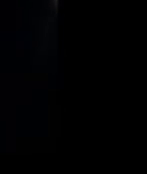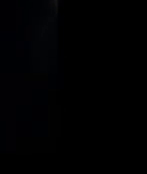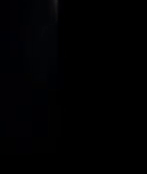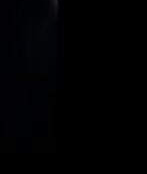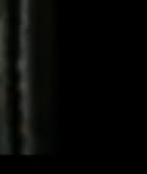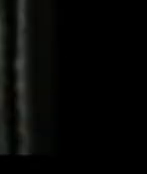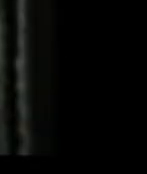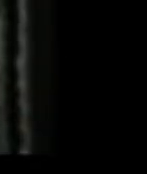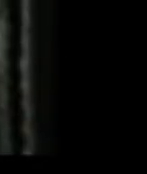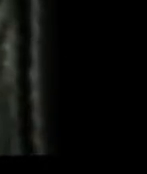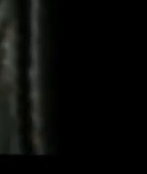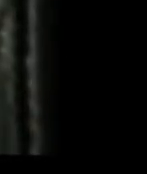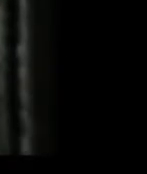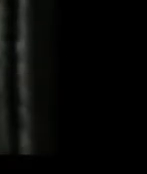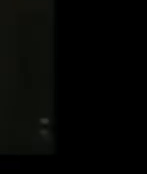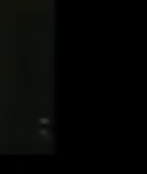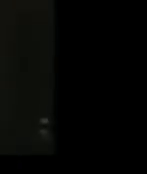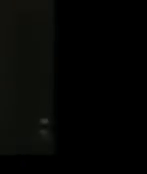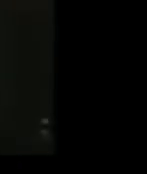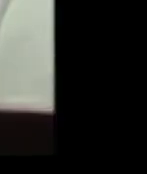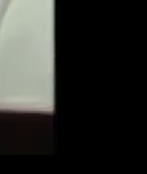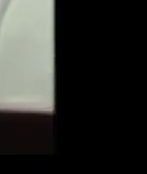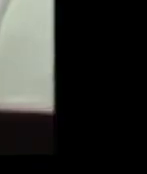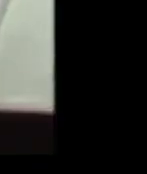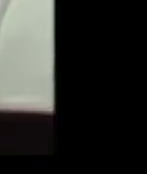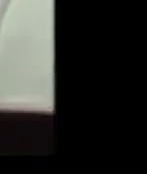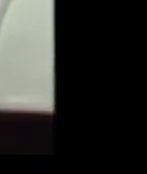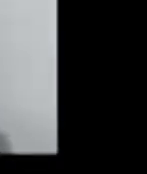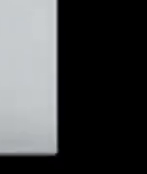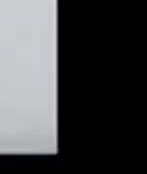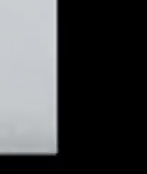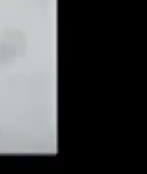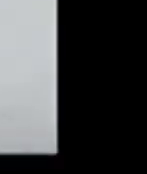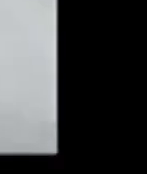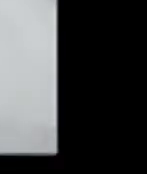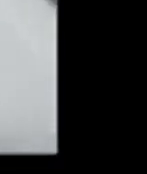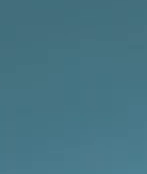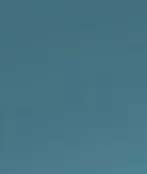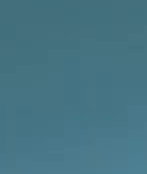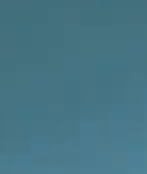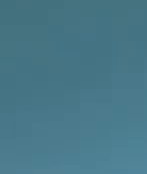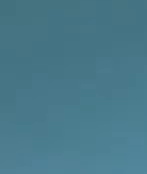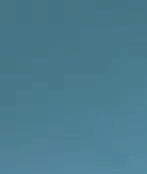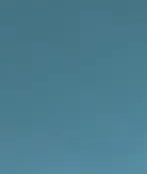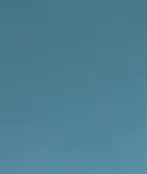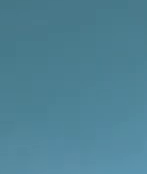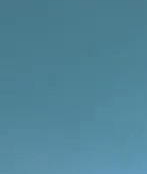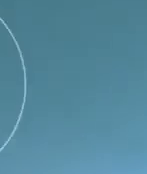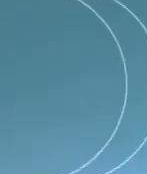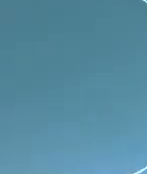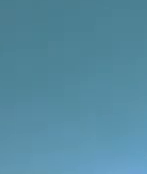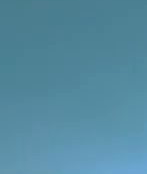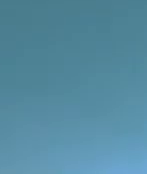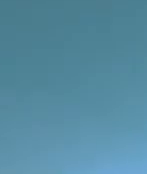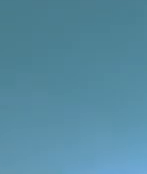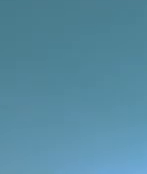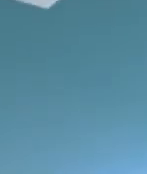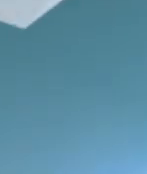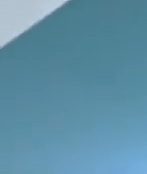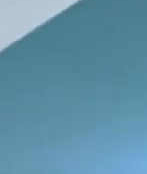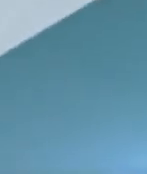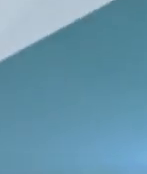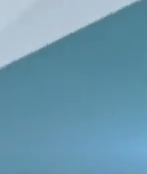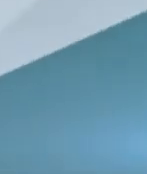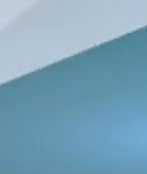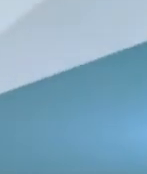capítulo oscuro de la historia. Solo por el canal del Poder Judicial de la Federación. El Nuremberg argentino, dirigido